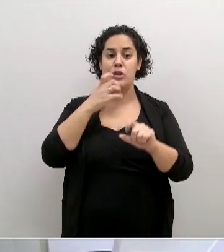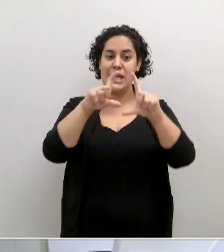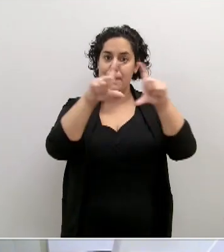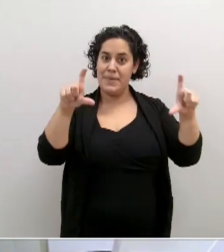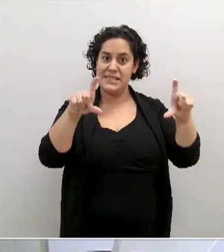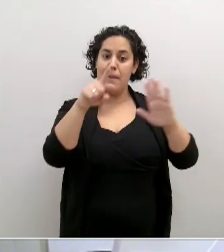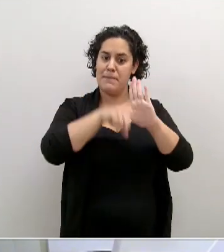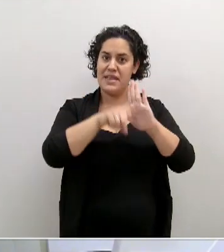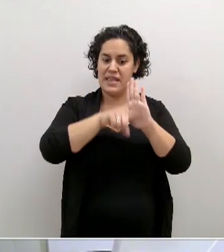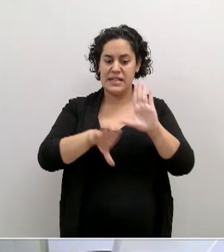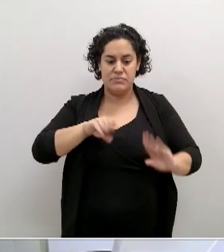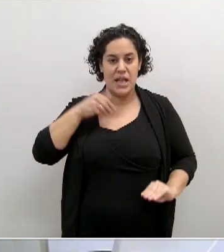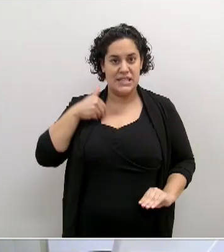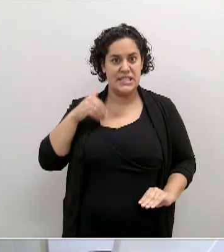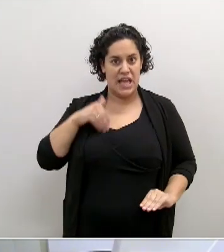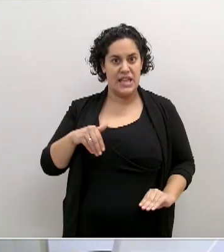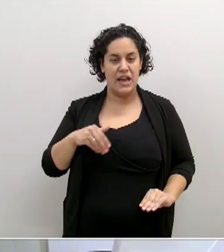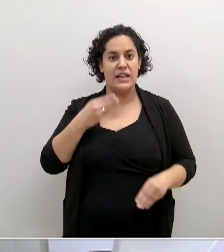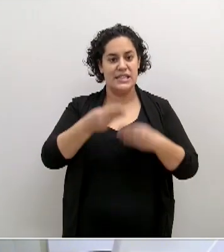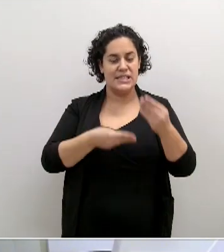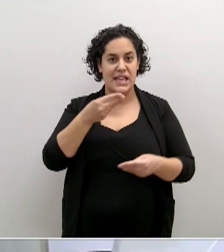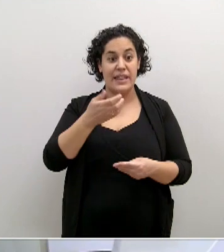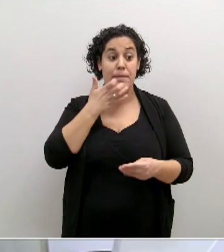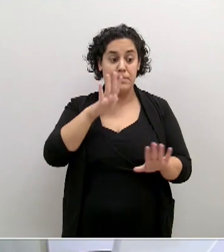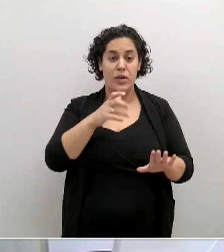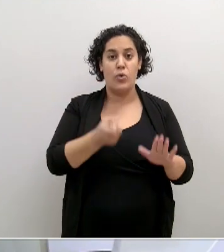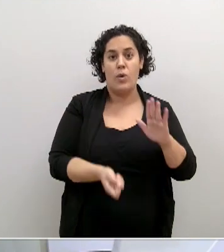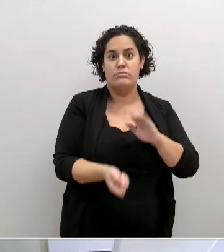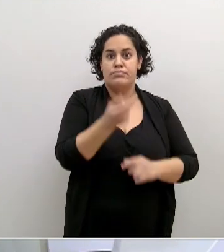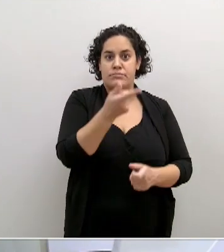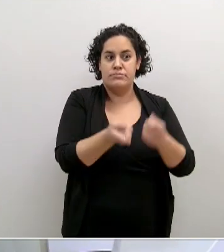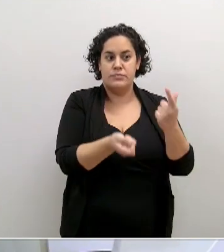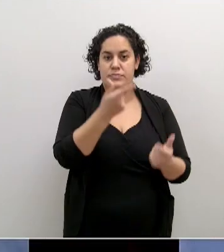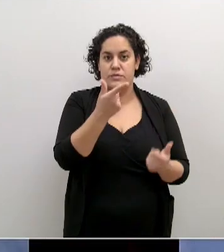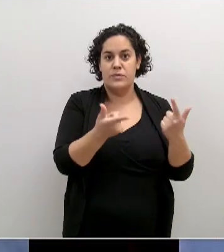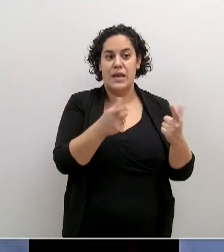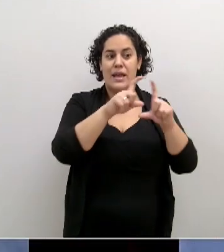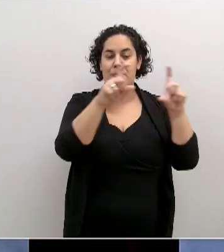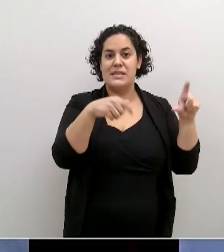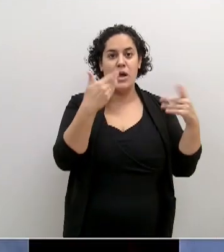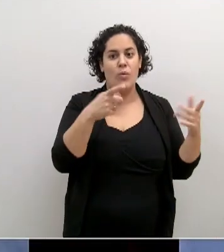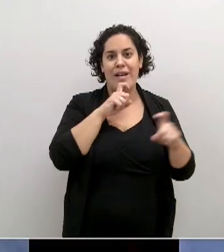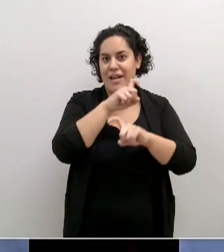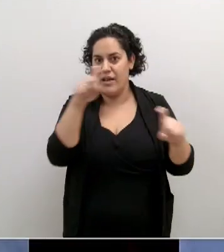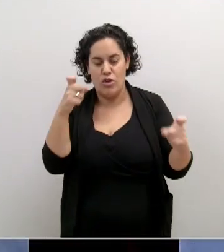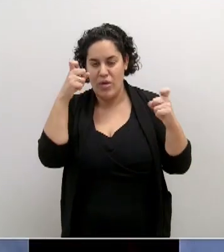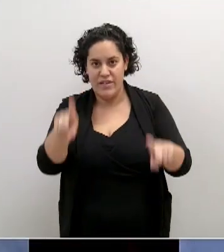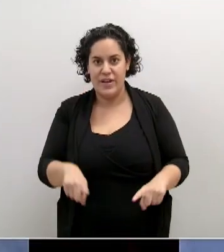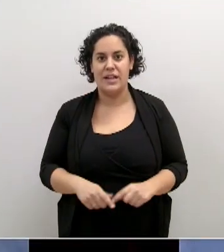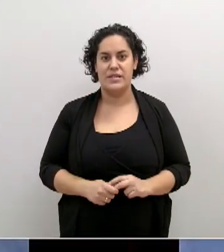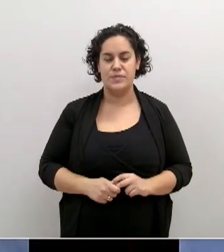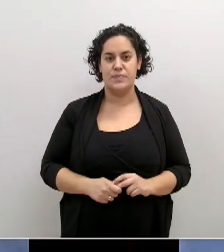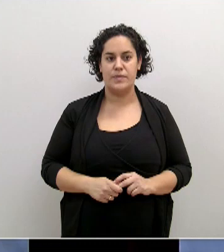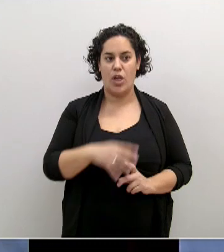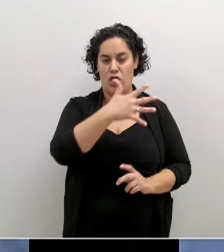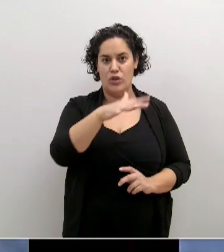es una cuestión necesaria de informar a todo el público. 7 Televisión quiere saber